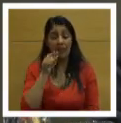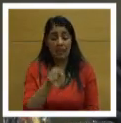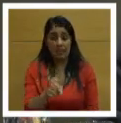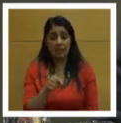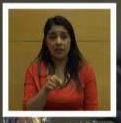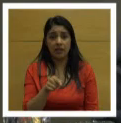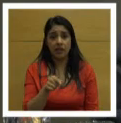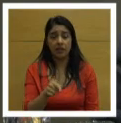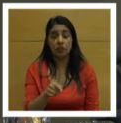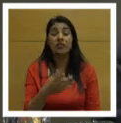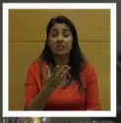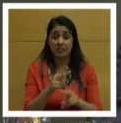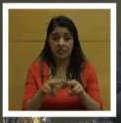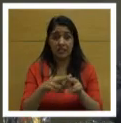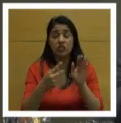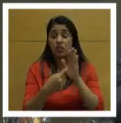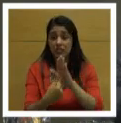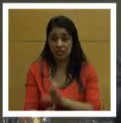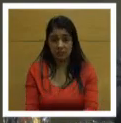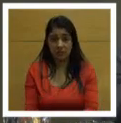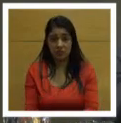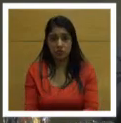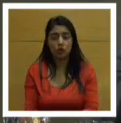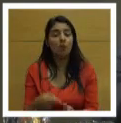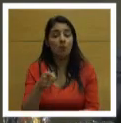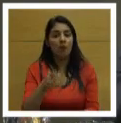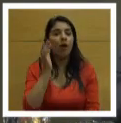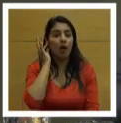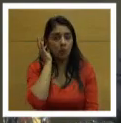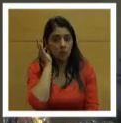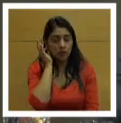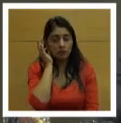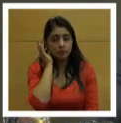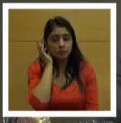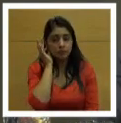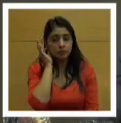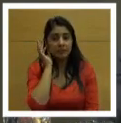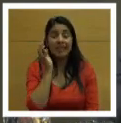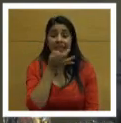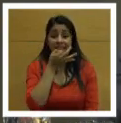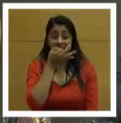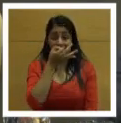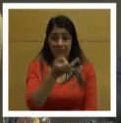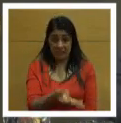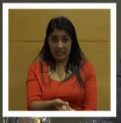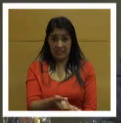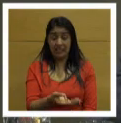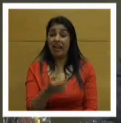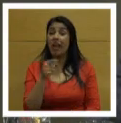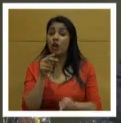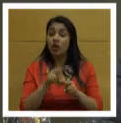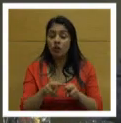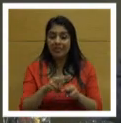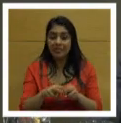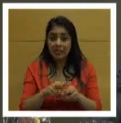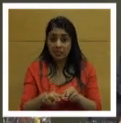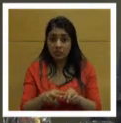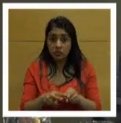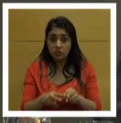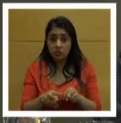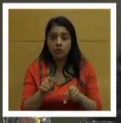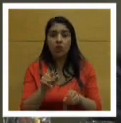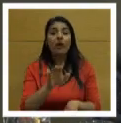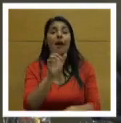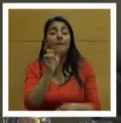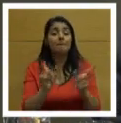de discriminación en contra de su condición de mujer. Y se señala, pues, el trato recibido por esta parte de los agentes